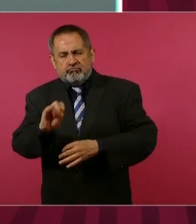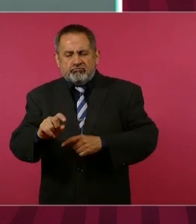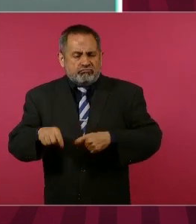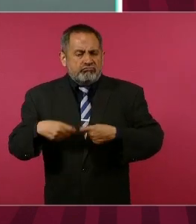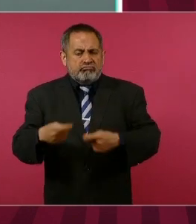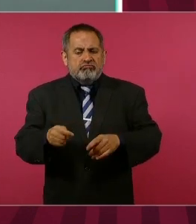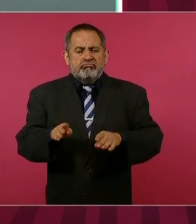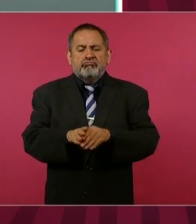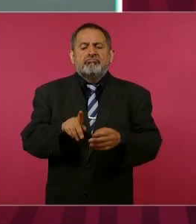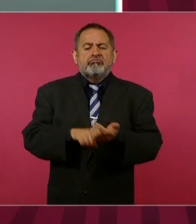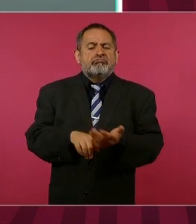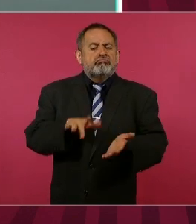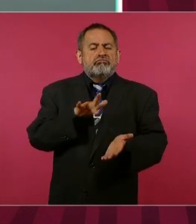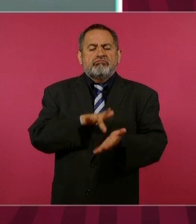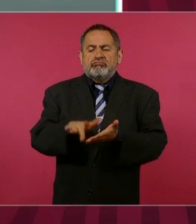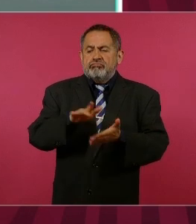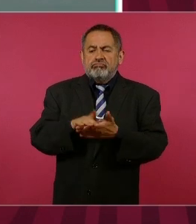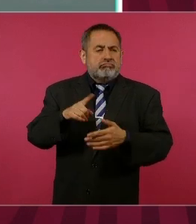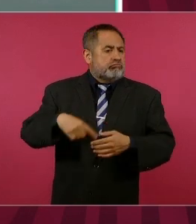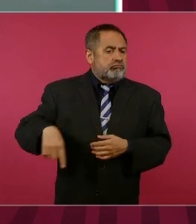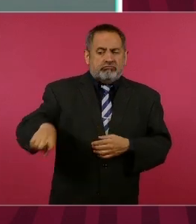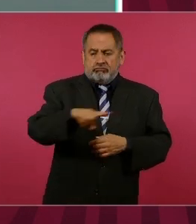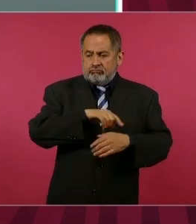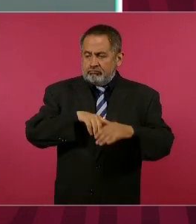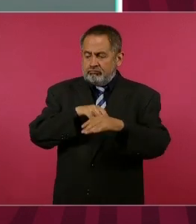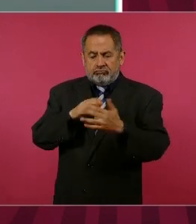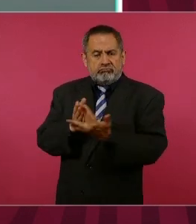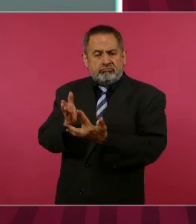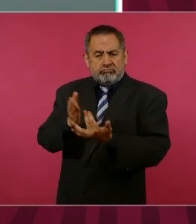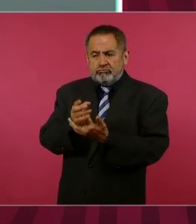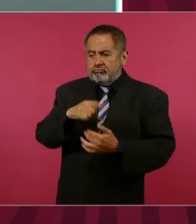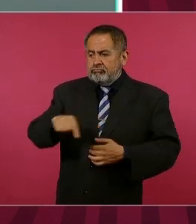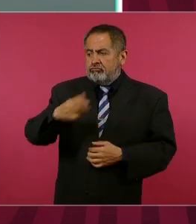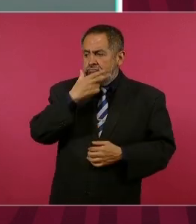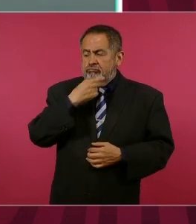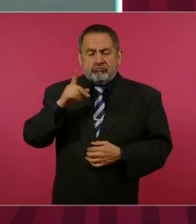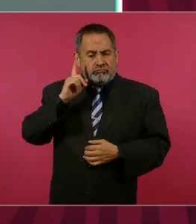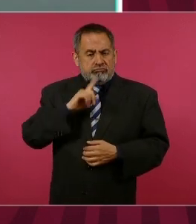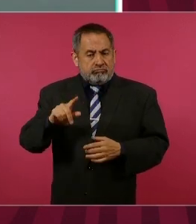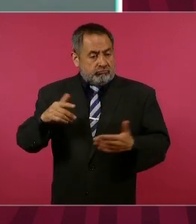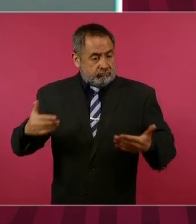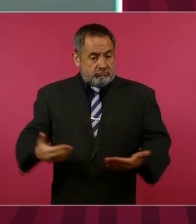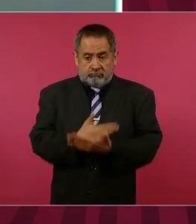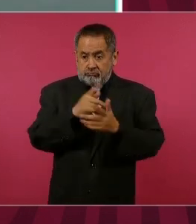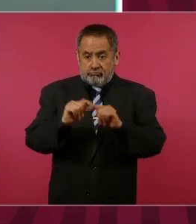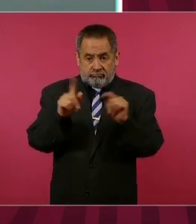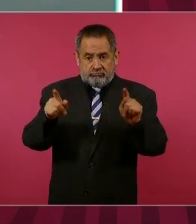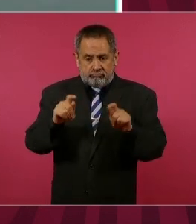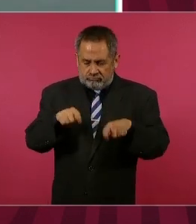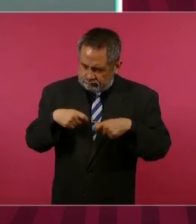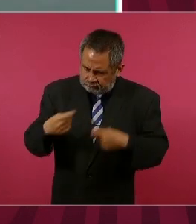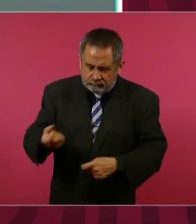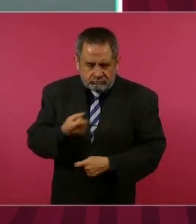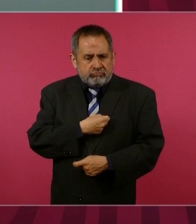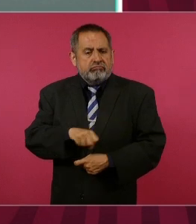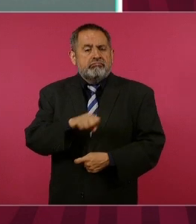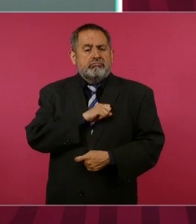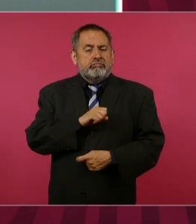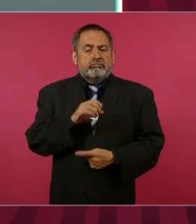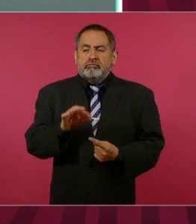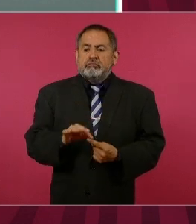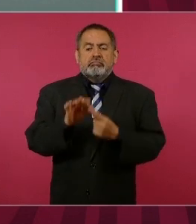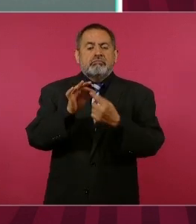garantizar el acceso a la salud de todas y todos los tlaxcaltecas, especialmente